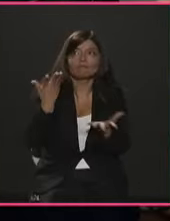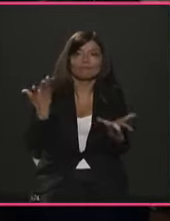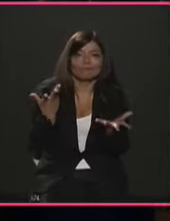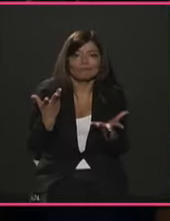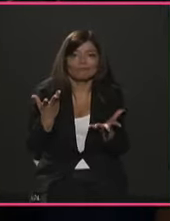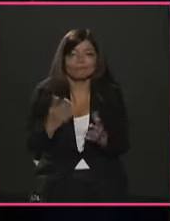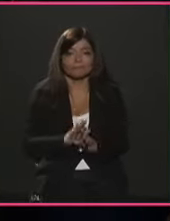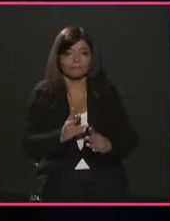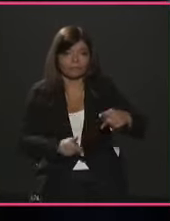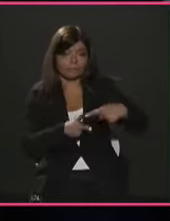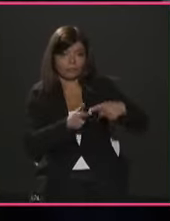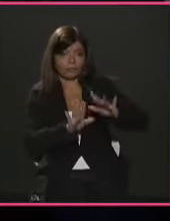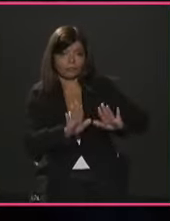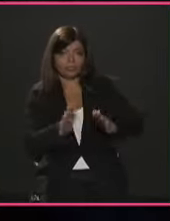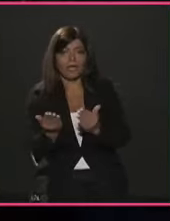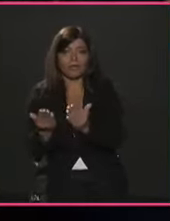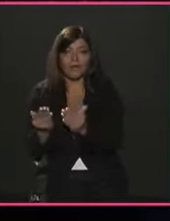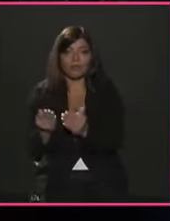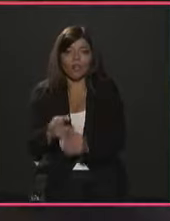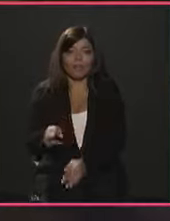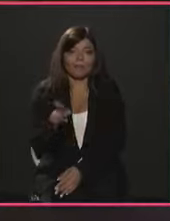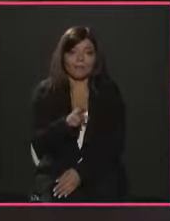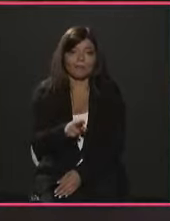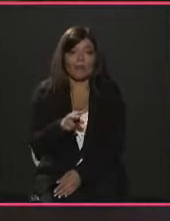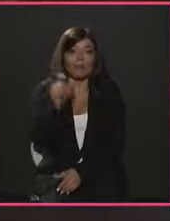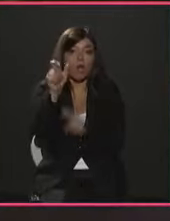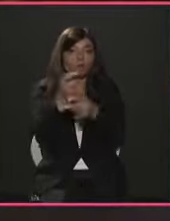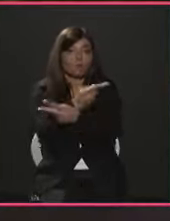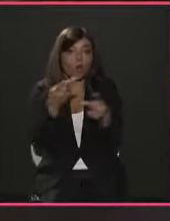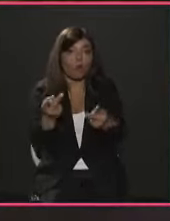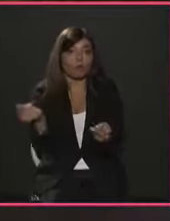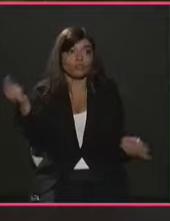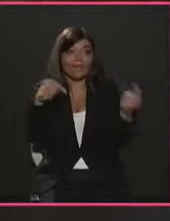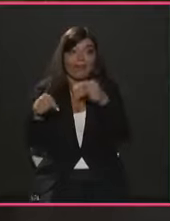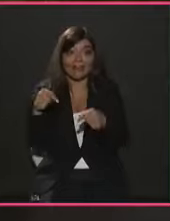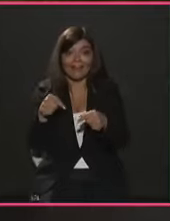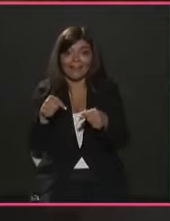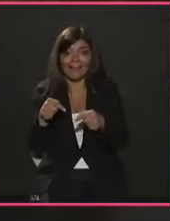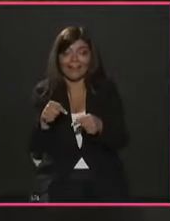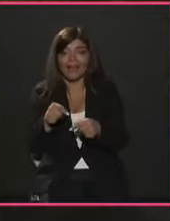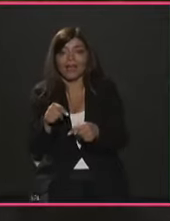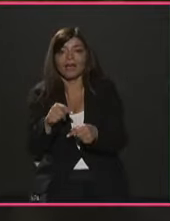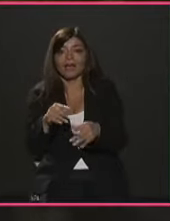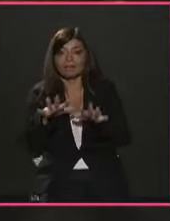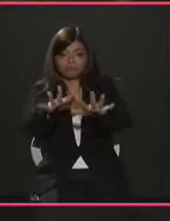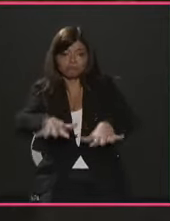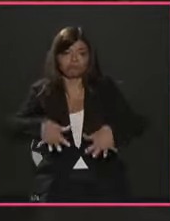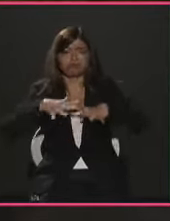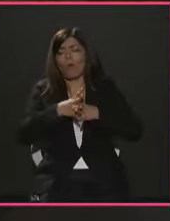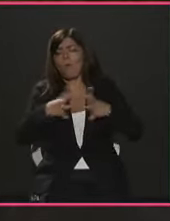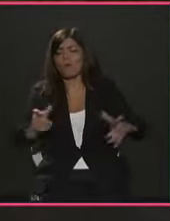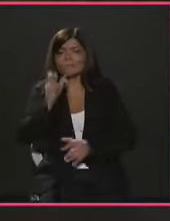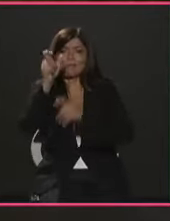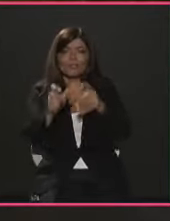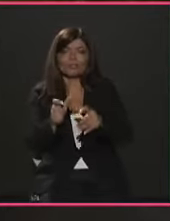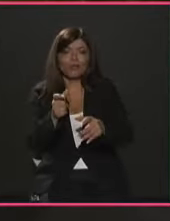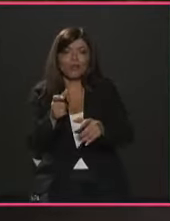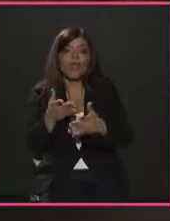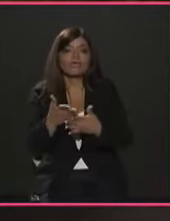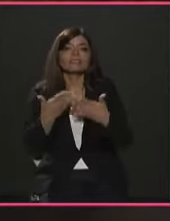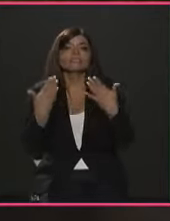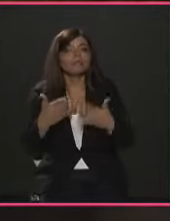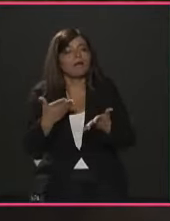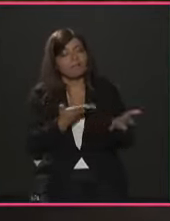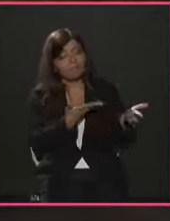un segundo porque eh nos están pidiendo que insistamos al público que está acá sabemos que en seina se ha congregado muchísima gente para que ya